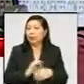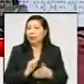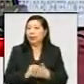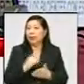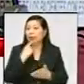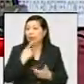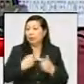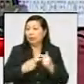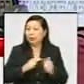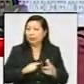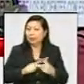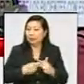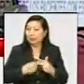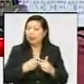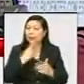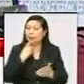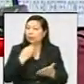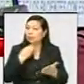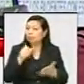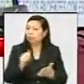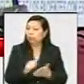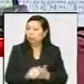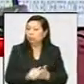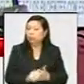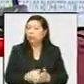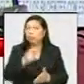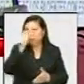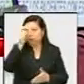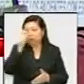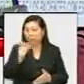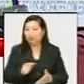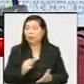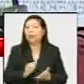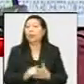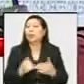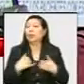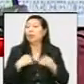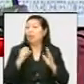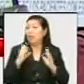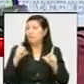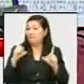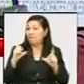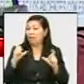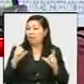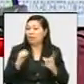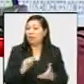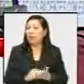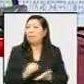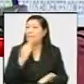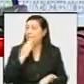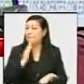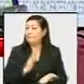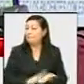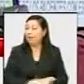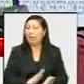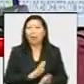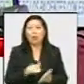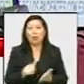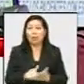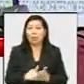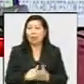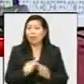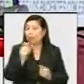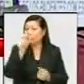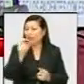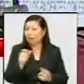dice que los tornillos están atravesando el canal medular. Tengo la foto de su radiografía de lo mal que le han puesto todas estas